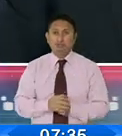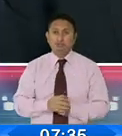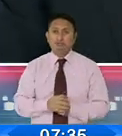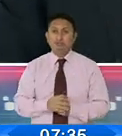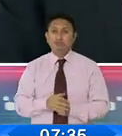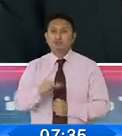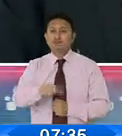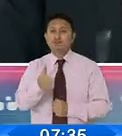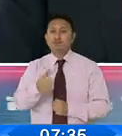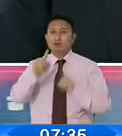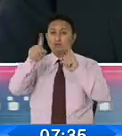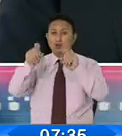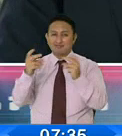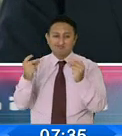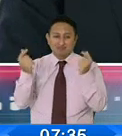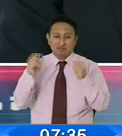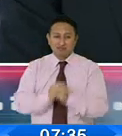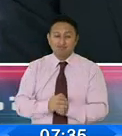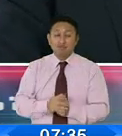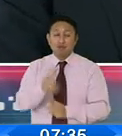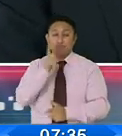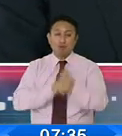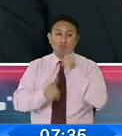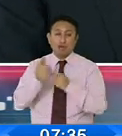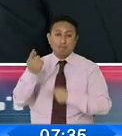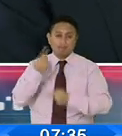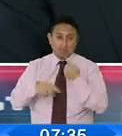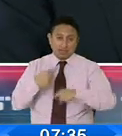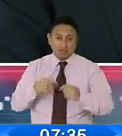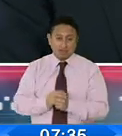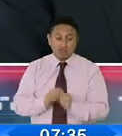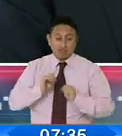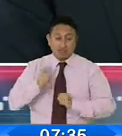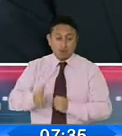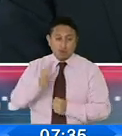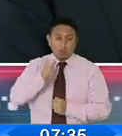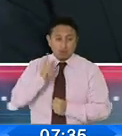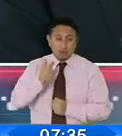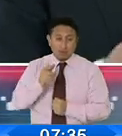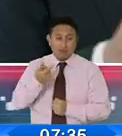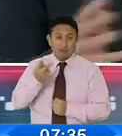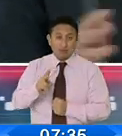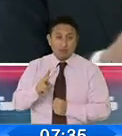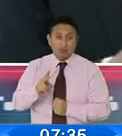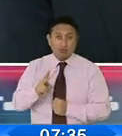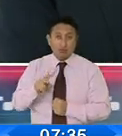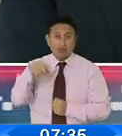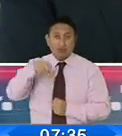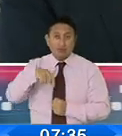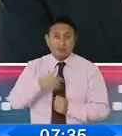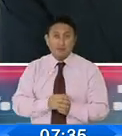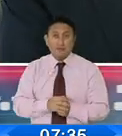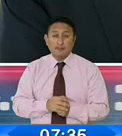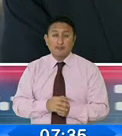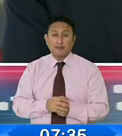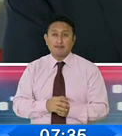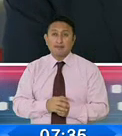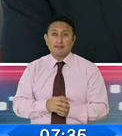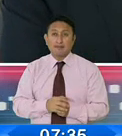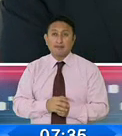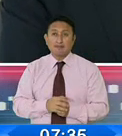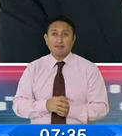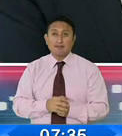Vamos rápidamente, señor secretario. Venta de licor, el consumo de licor y también, en este caso, el recaudo que se debe tener frente a